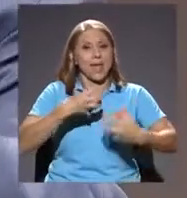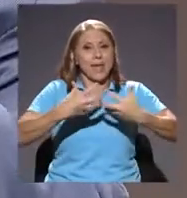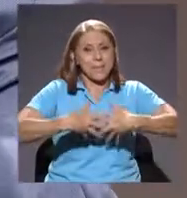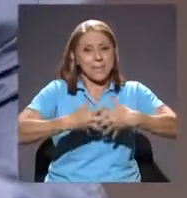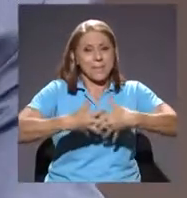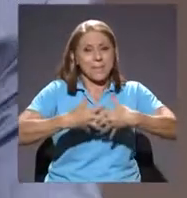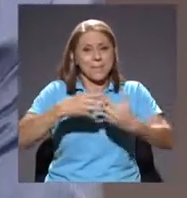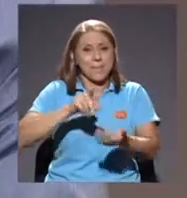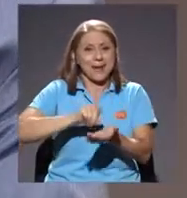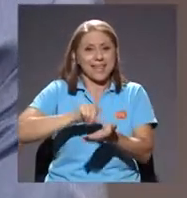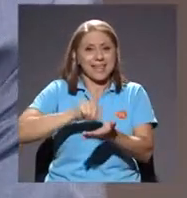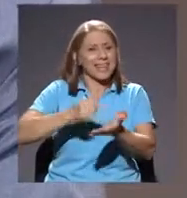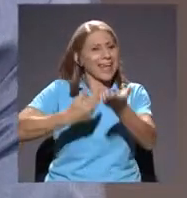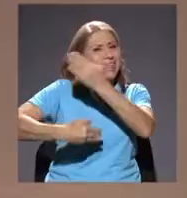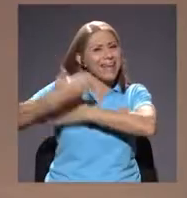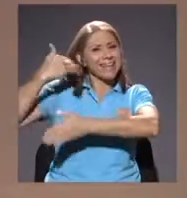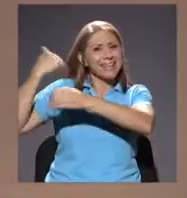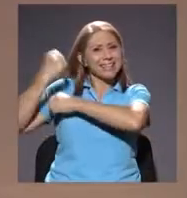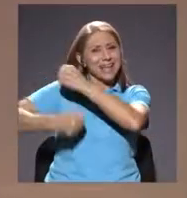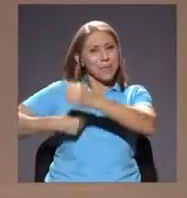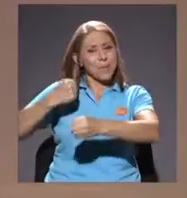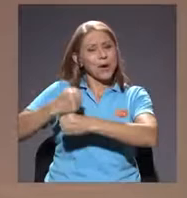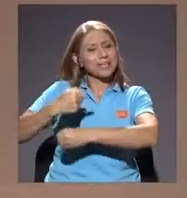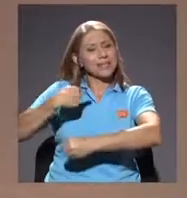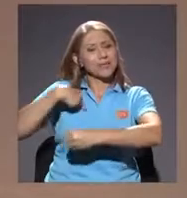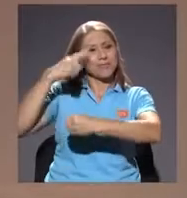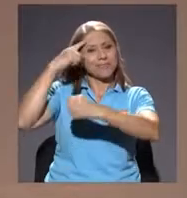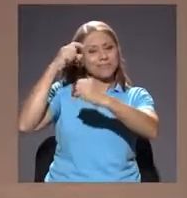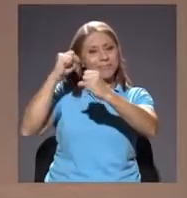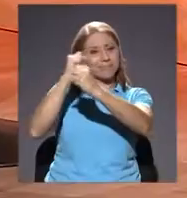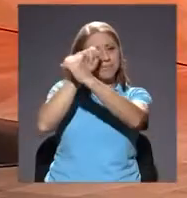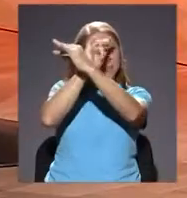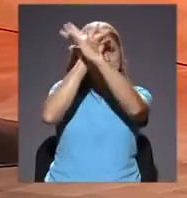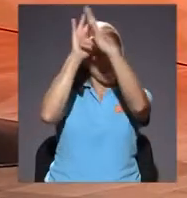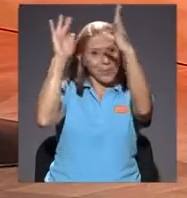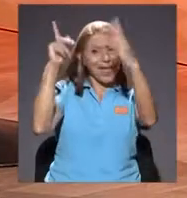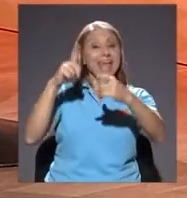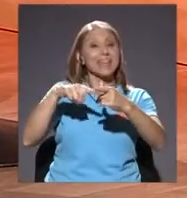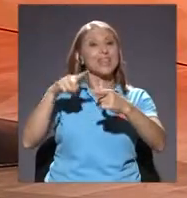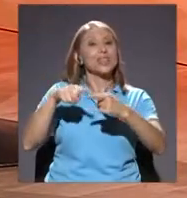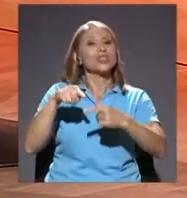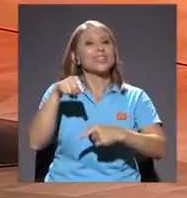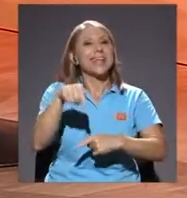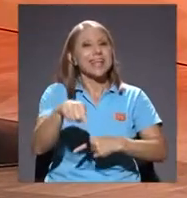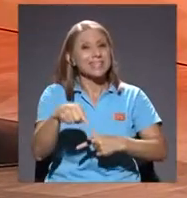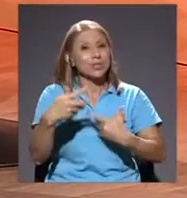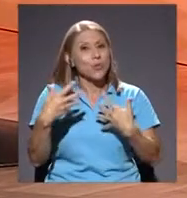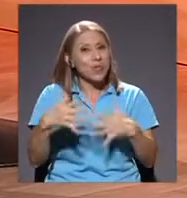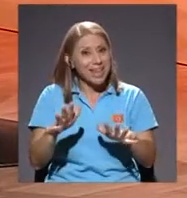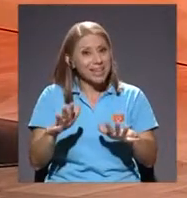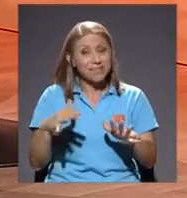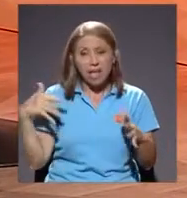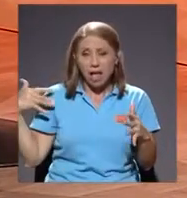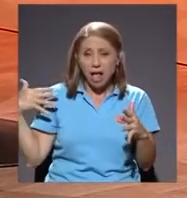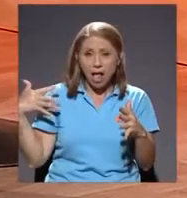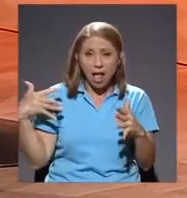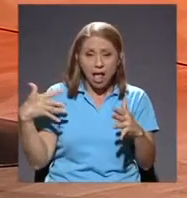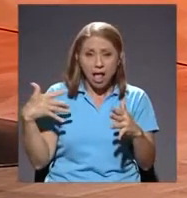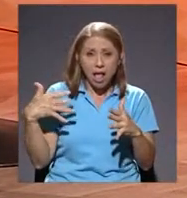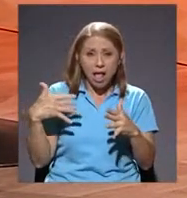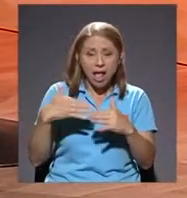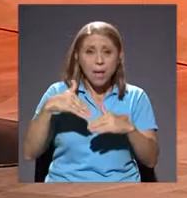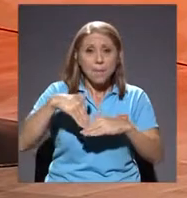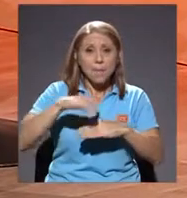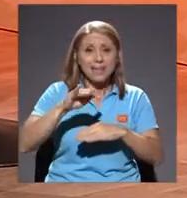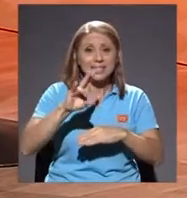épocas que ya me las imagino y bueno y eso viene entonces por estos 70 años o más de 70 años